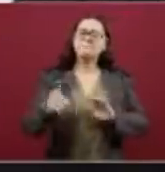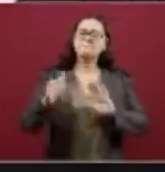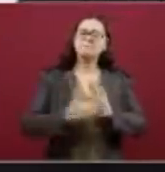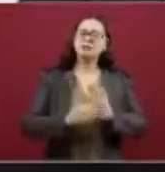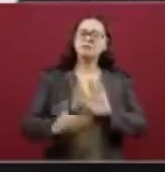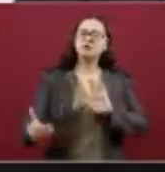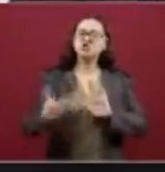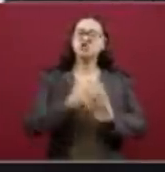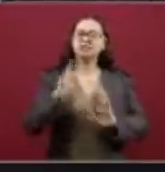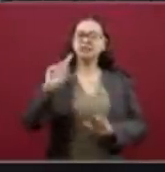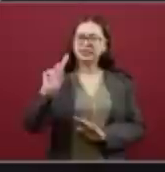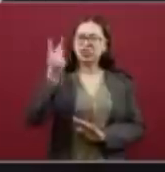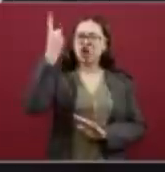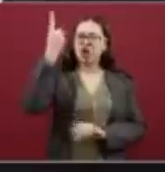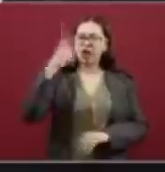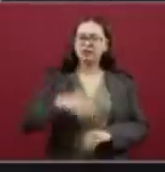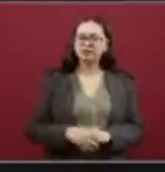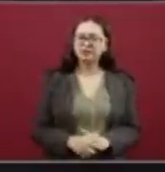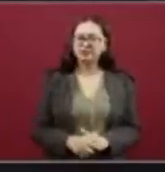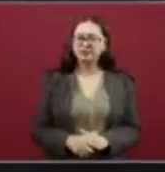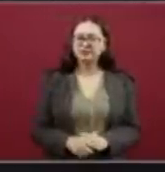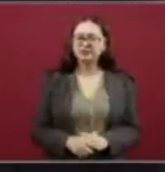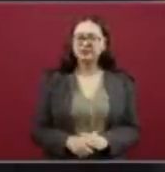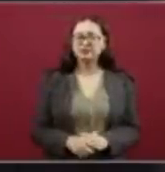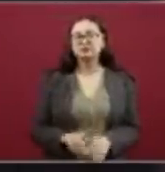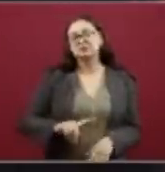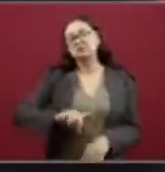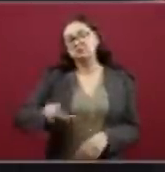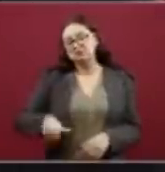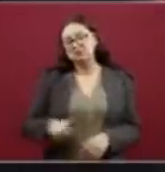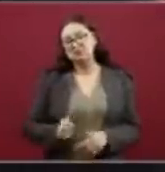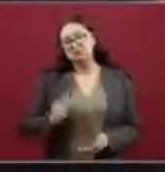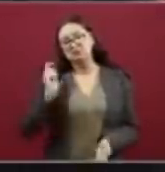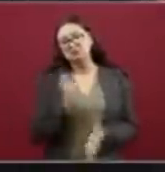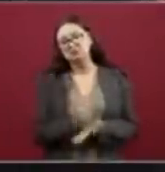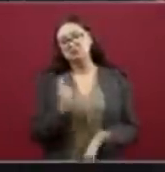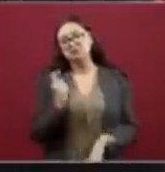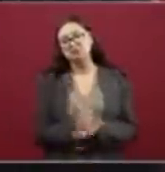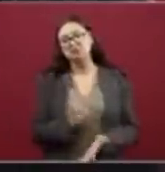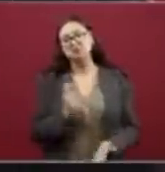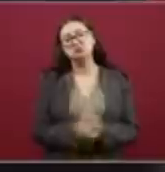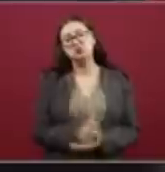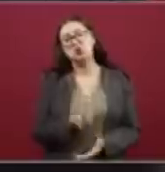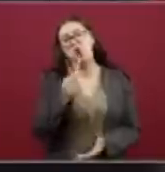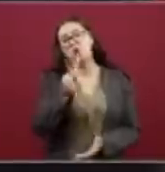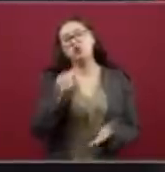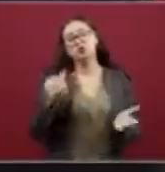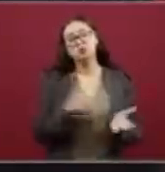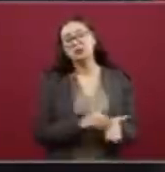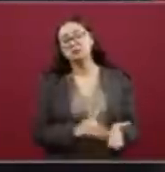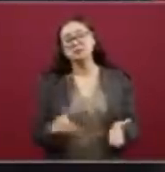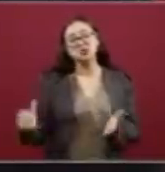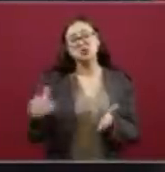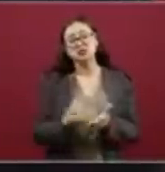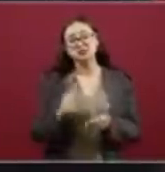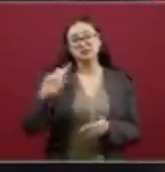$1,000 millones, hay que terminar pagando hasta